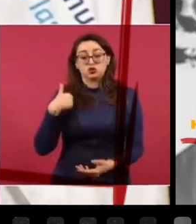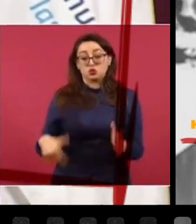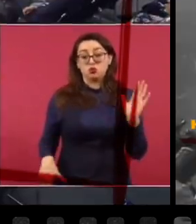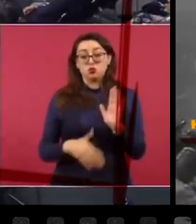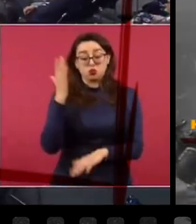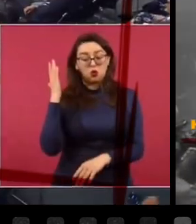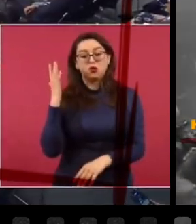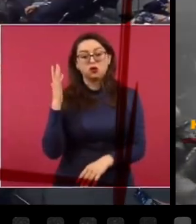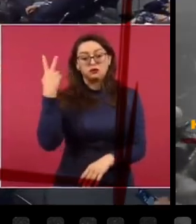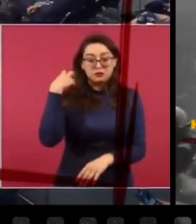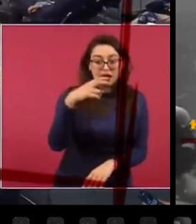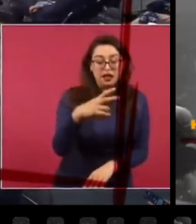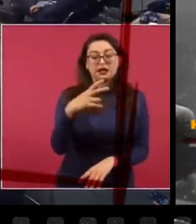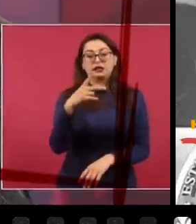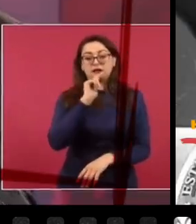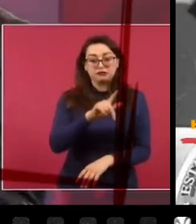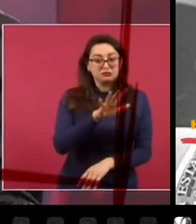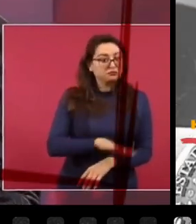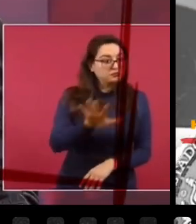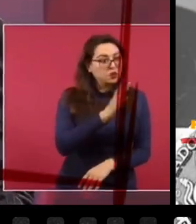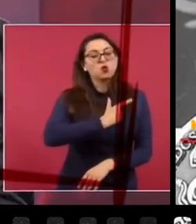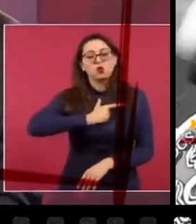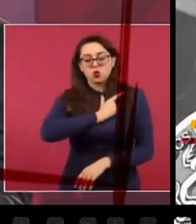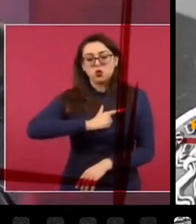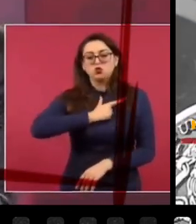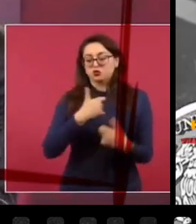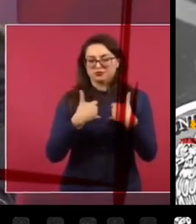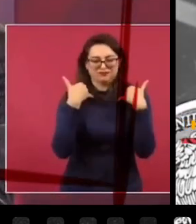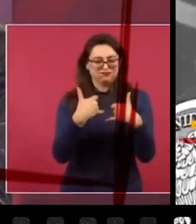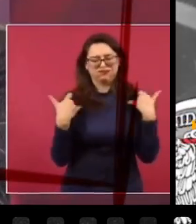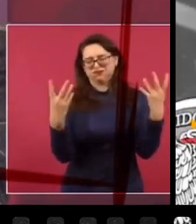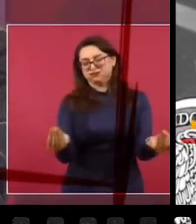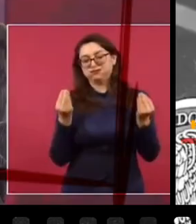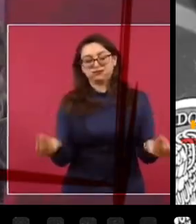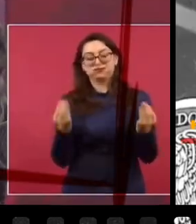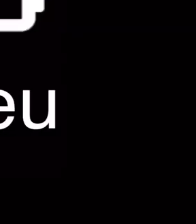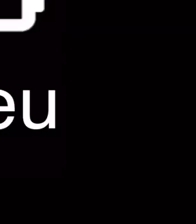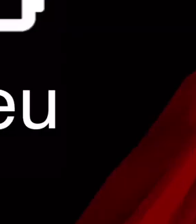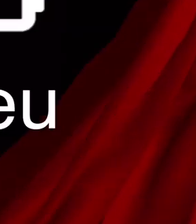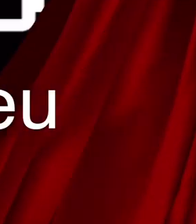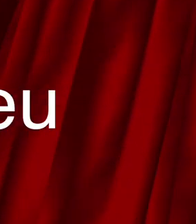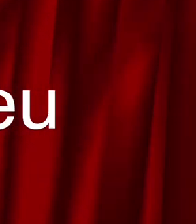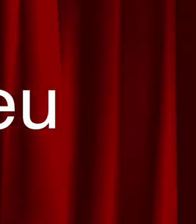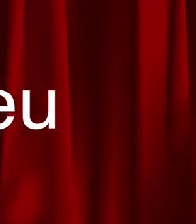me da un gusto que predominan los jóvenes, como nunca.